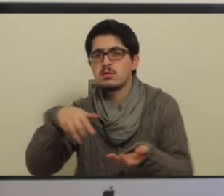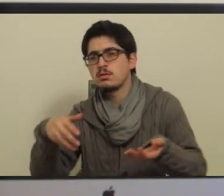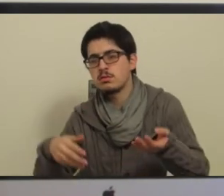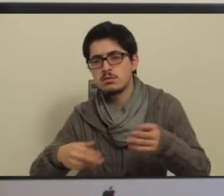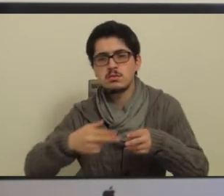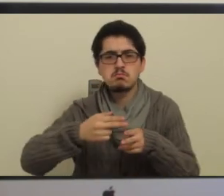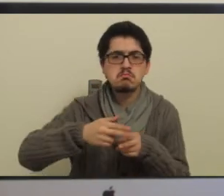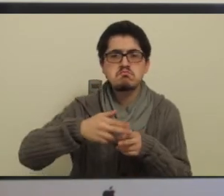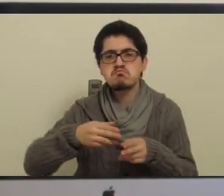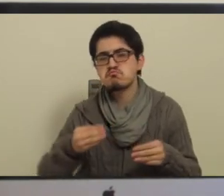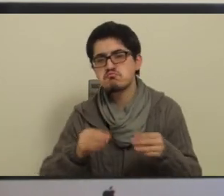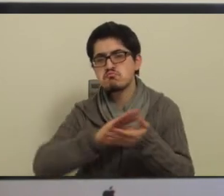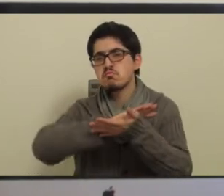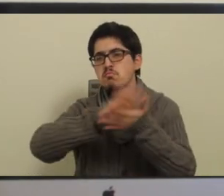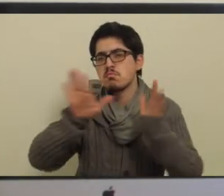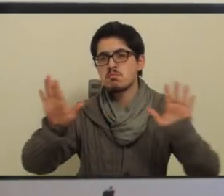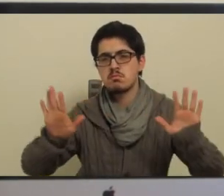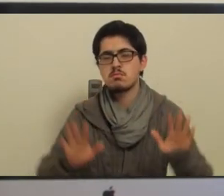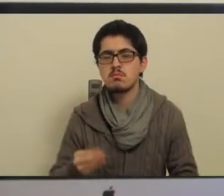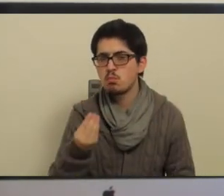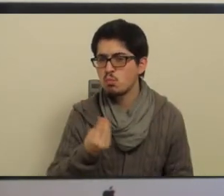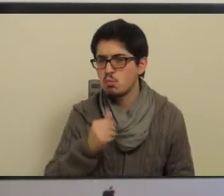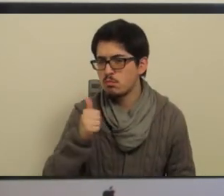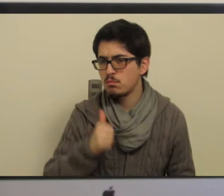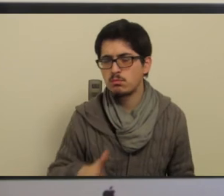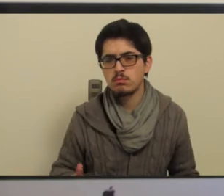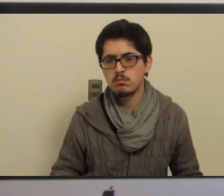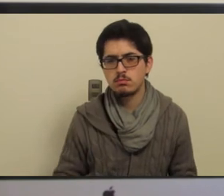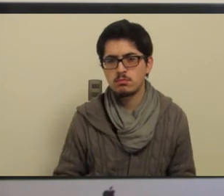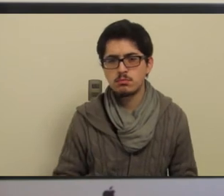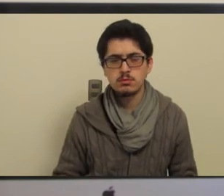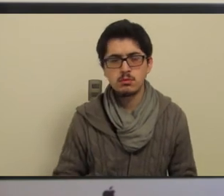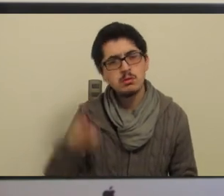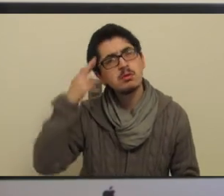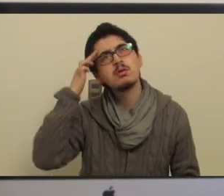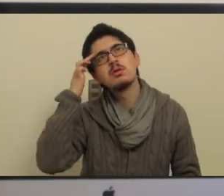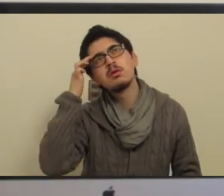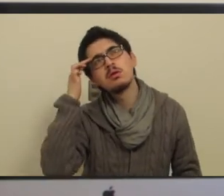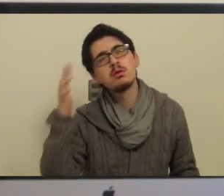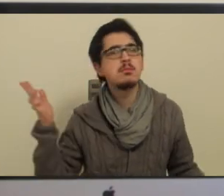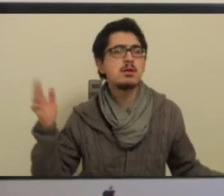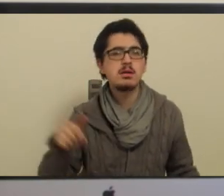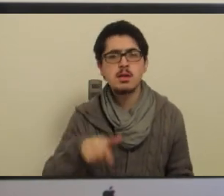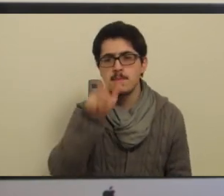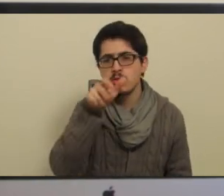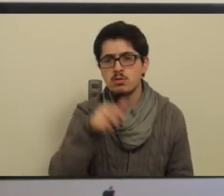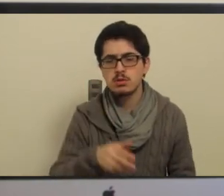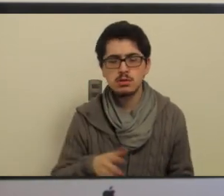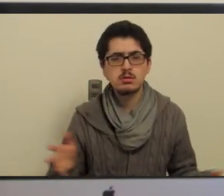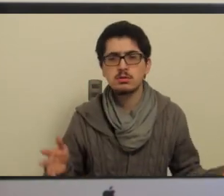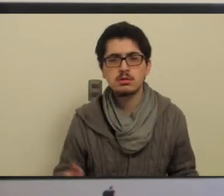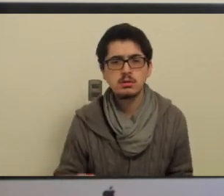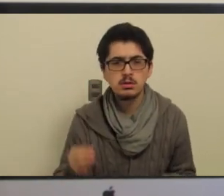presente, y lo iba haciendo de forma bastante nítida, por lo tanto yo comprendí muy bien cuando estábamos viendo los recuerdos hacia el personaje principal de